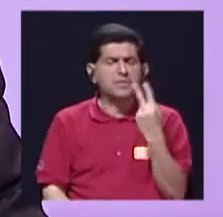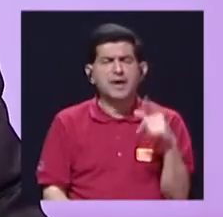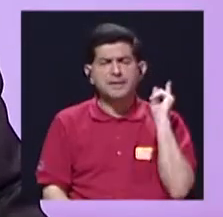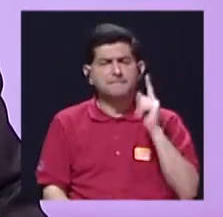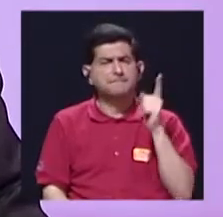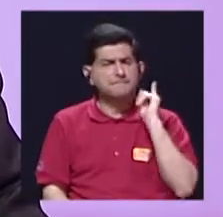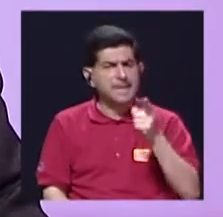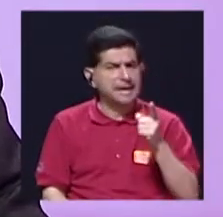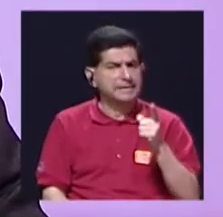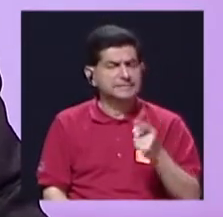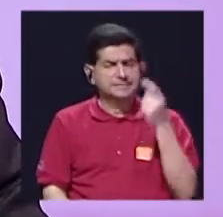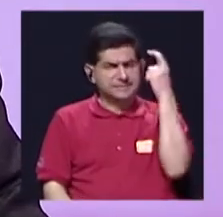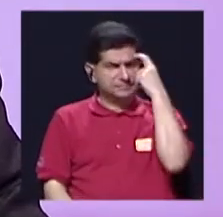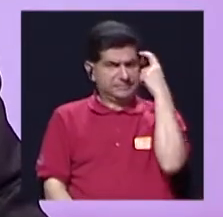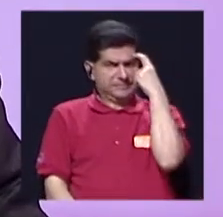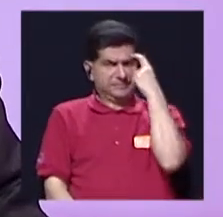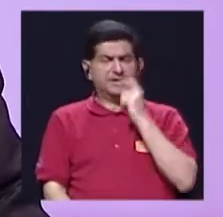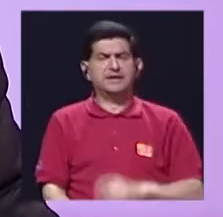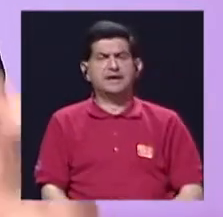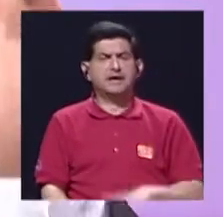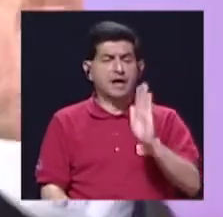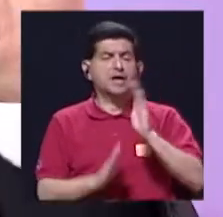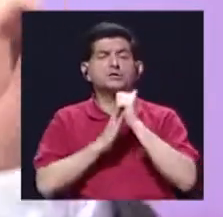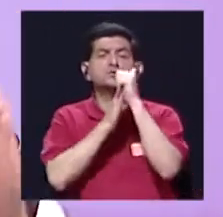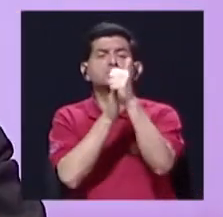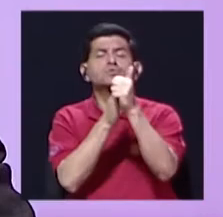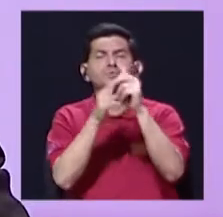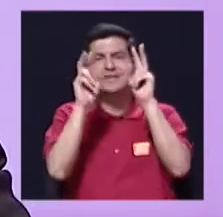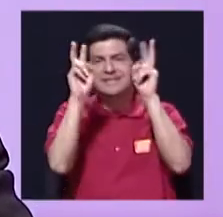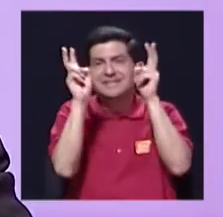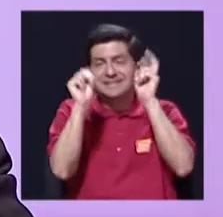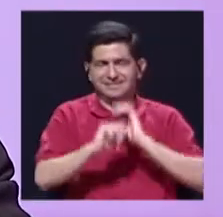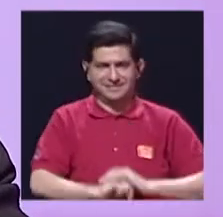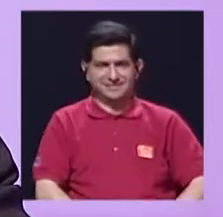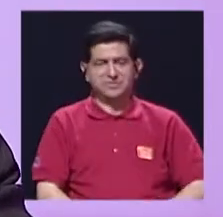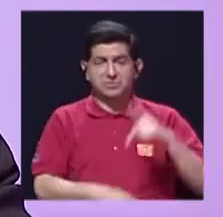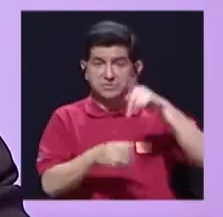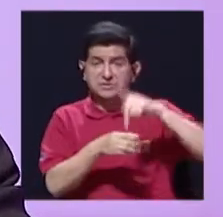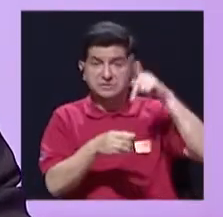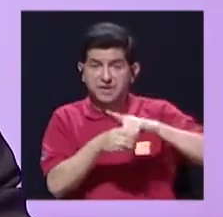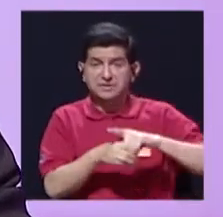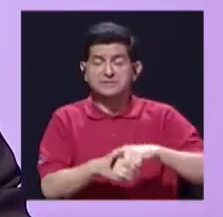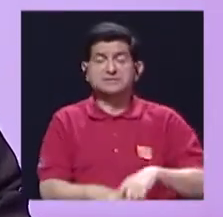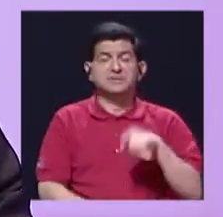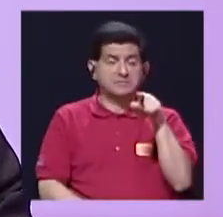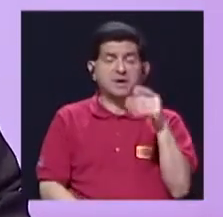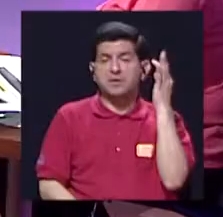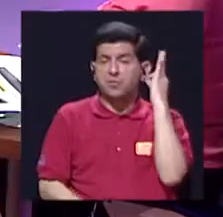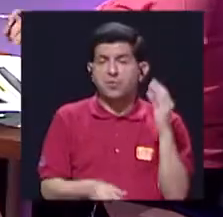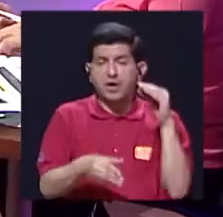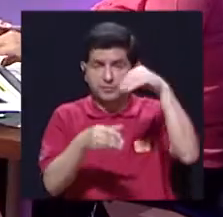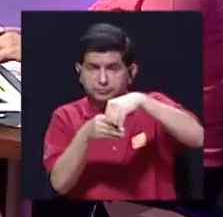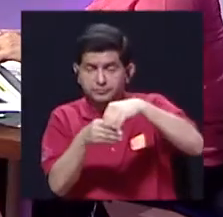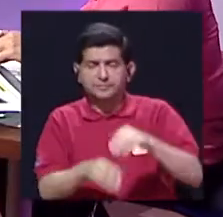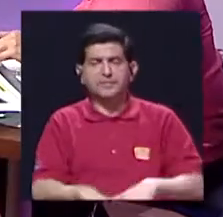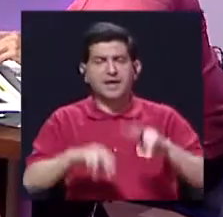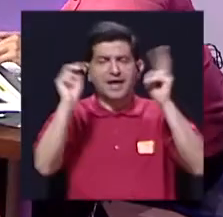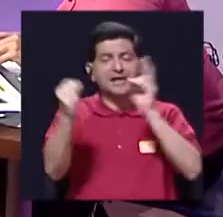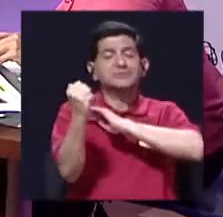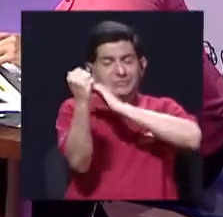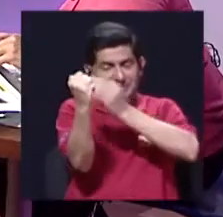amenaza a su liderazgo, entre comillas, la participación de la mujer. Claro, un tema de